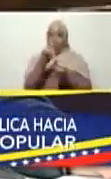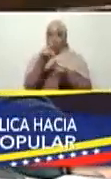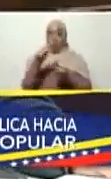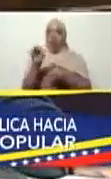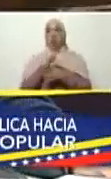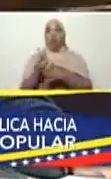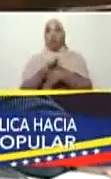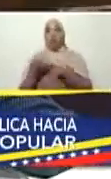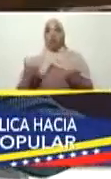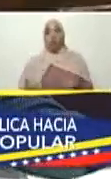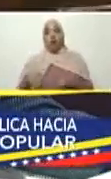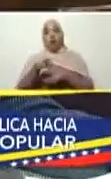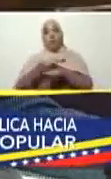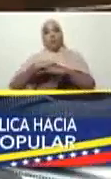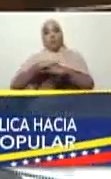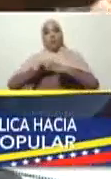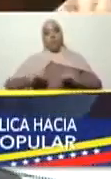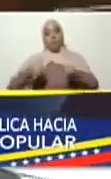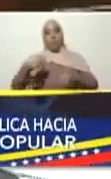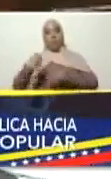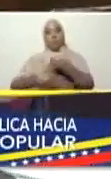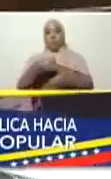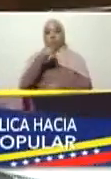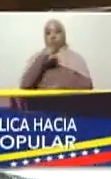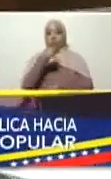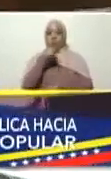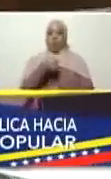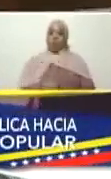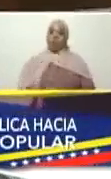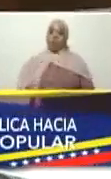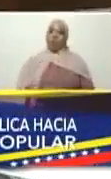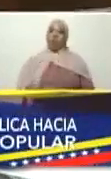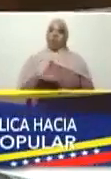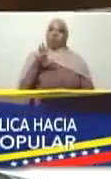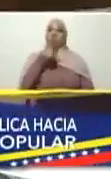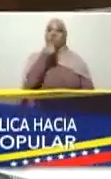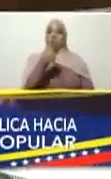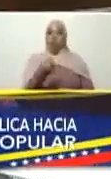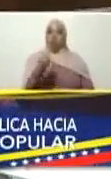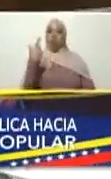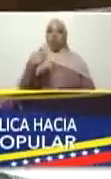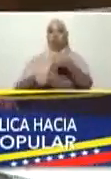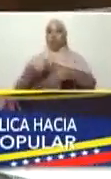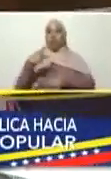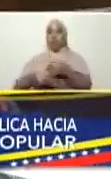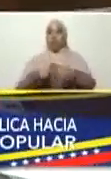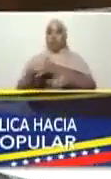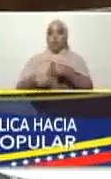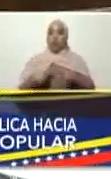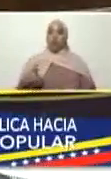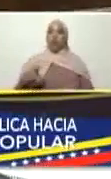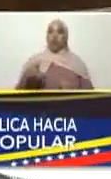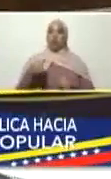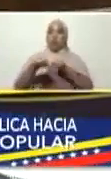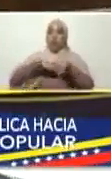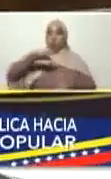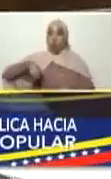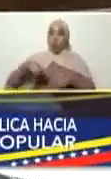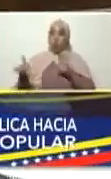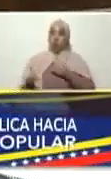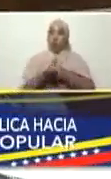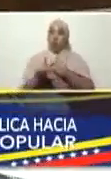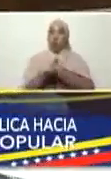de eso hemos iniciado la revisión de garantizar simplificación de los procedimientos contenidos dentro de la ley, que es